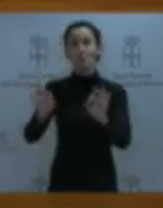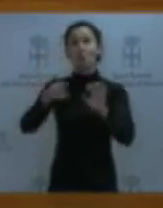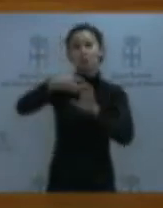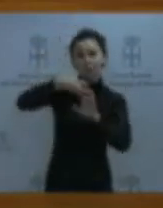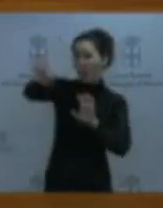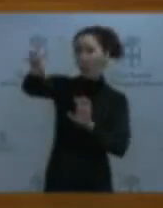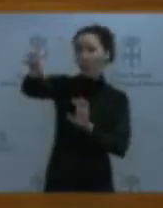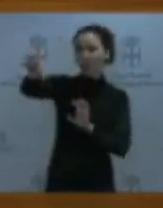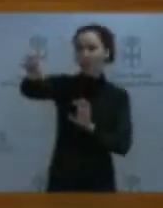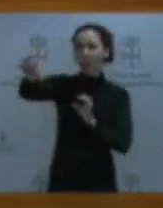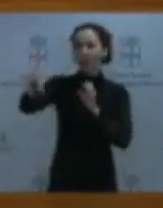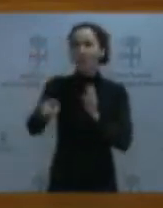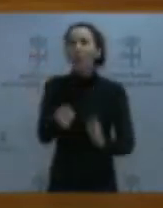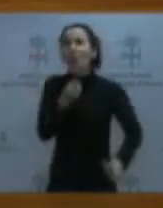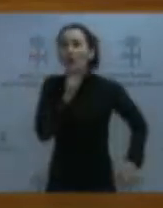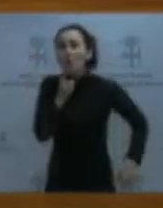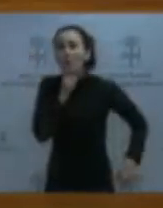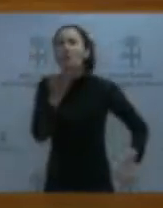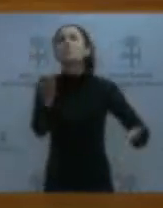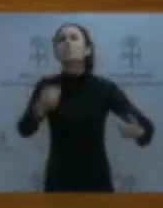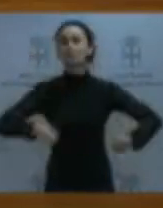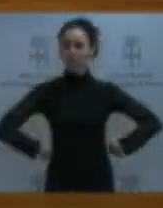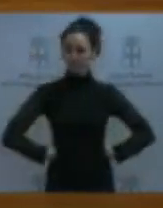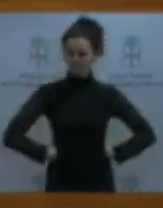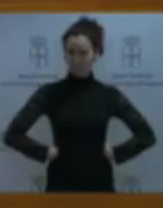usted por dónde va. Por eso le digo, oiga,